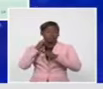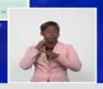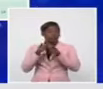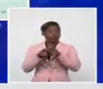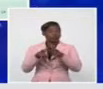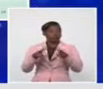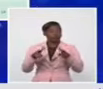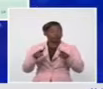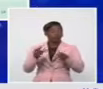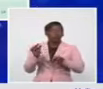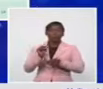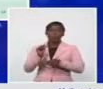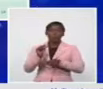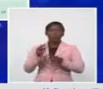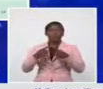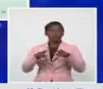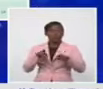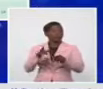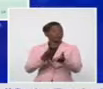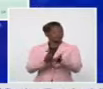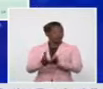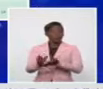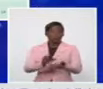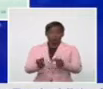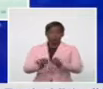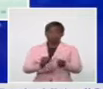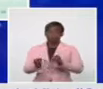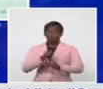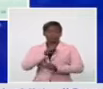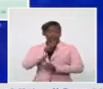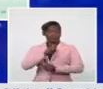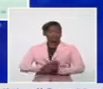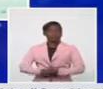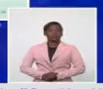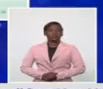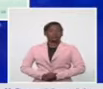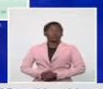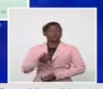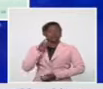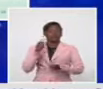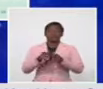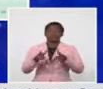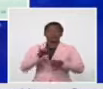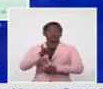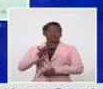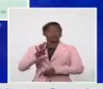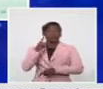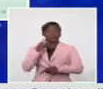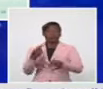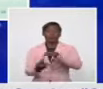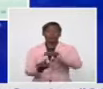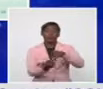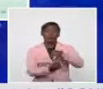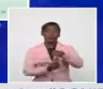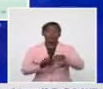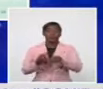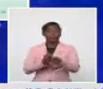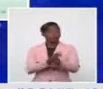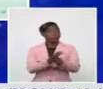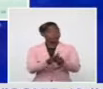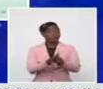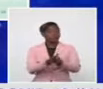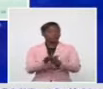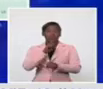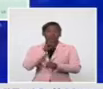formas, 94 casos en Matanza es realmente una transmisión que todavía no se logra